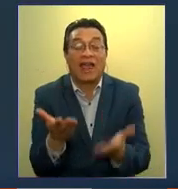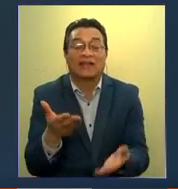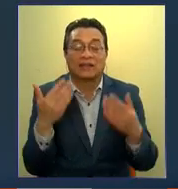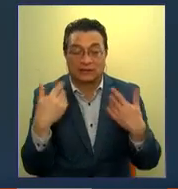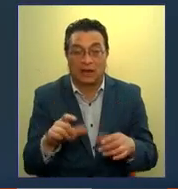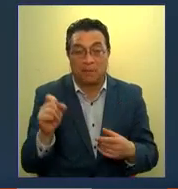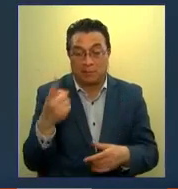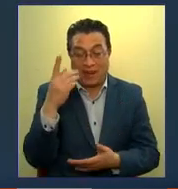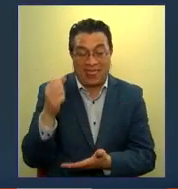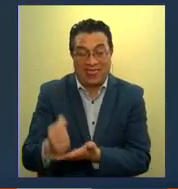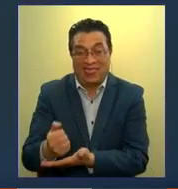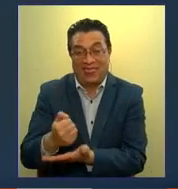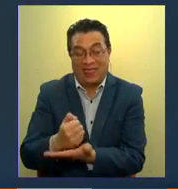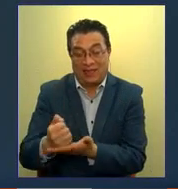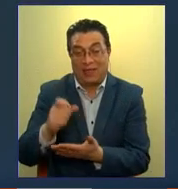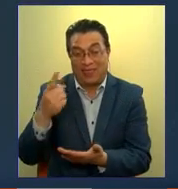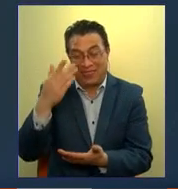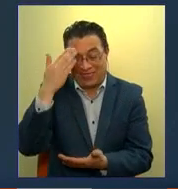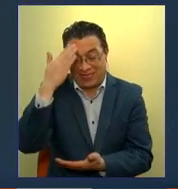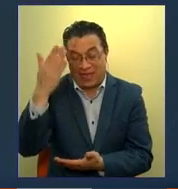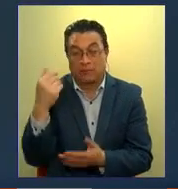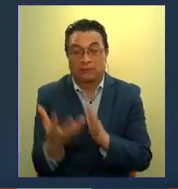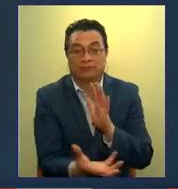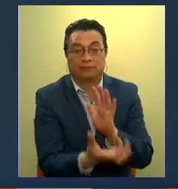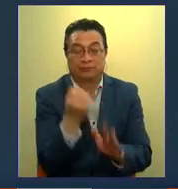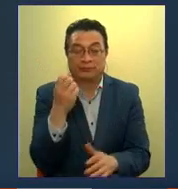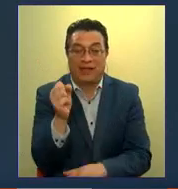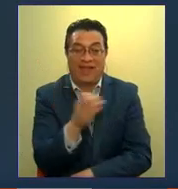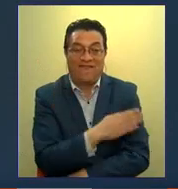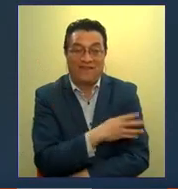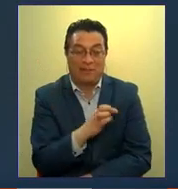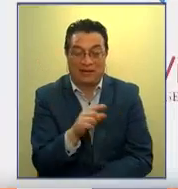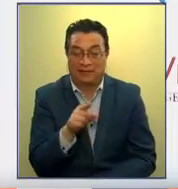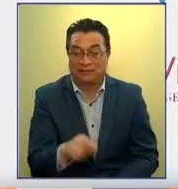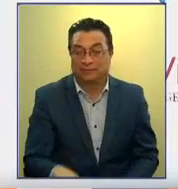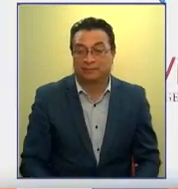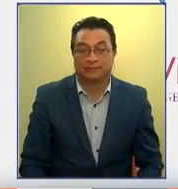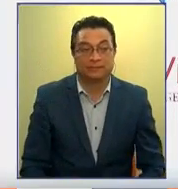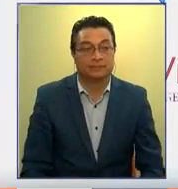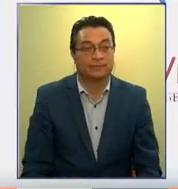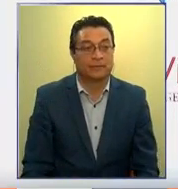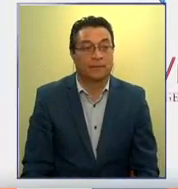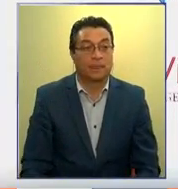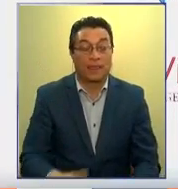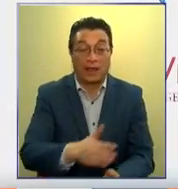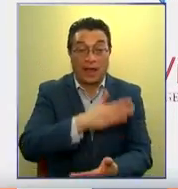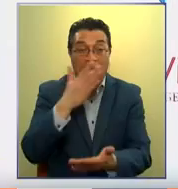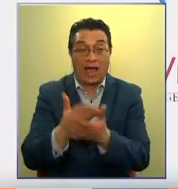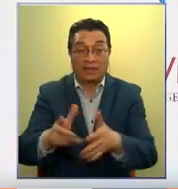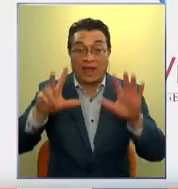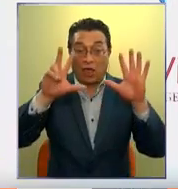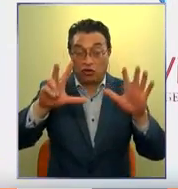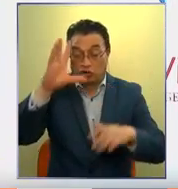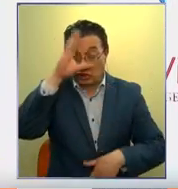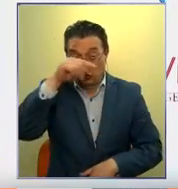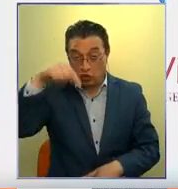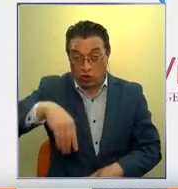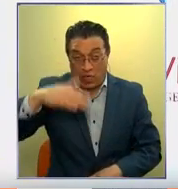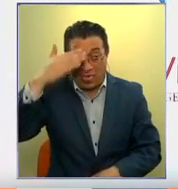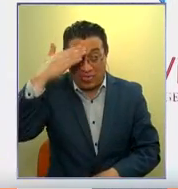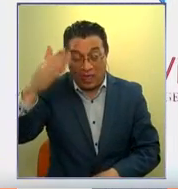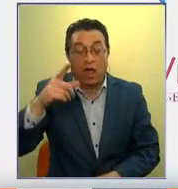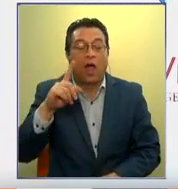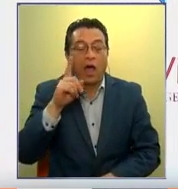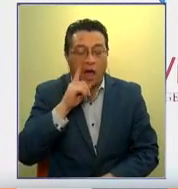de tramitación del retiro del 10% de los fondos previsionales. Escuchemos. hasta las 8 de la noche de hoy día tenemos